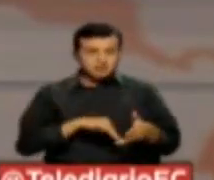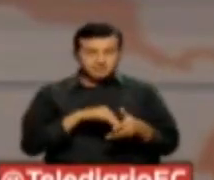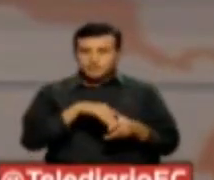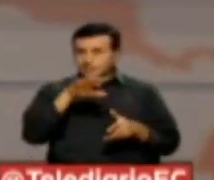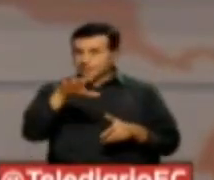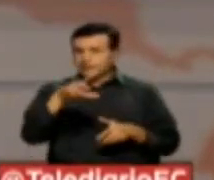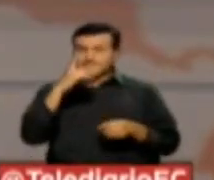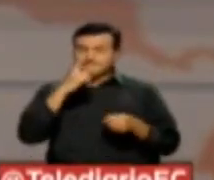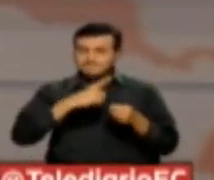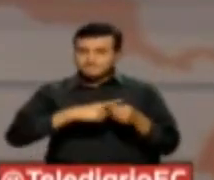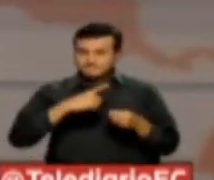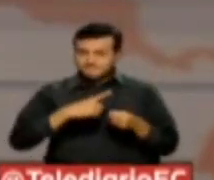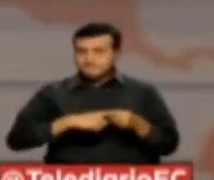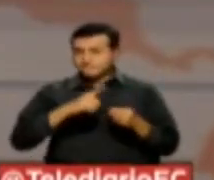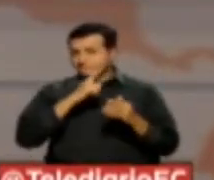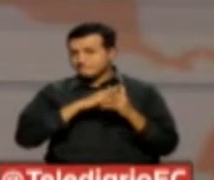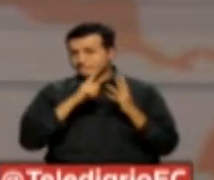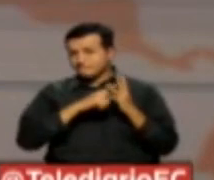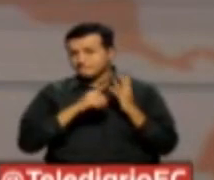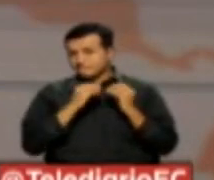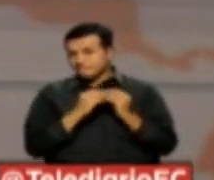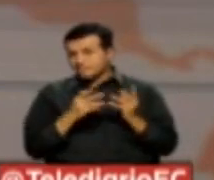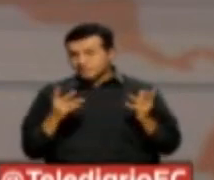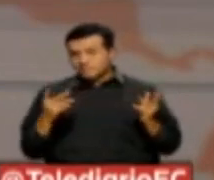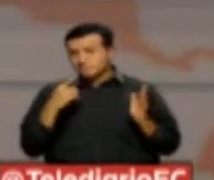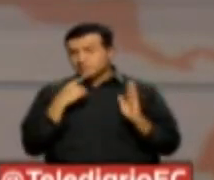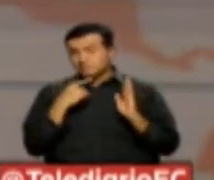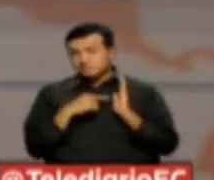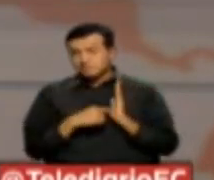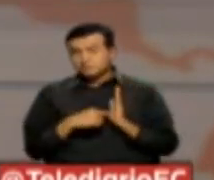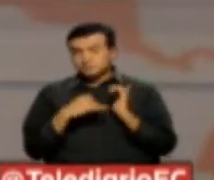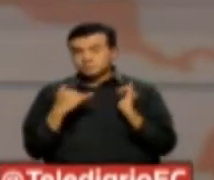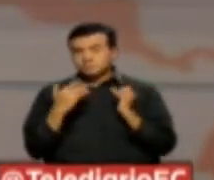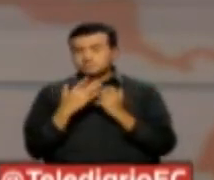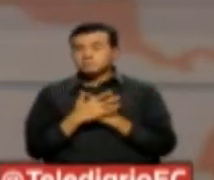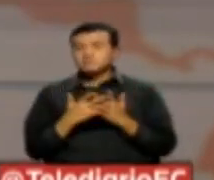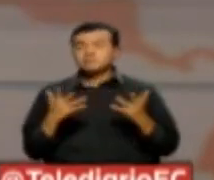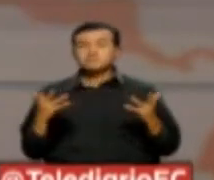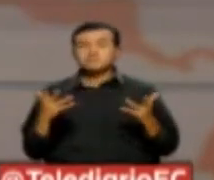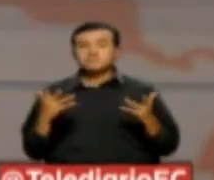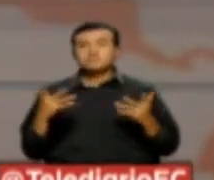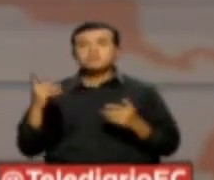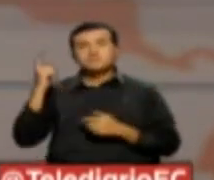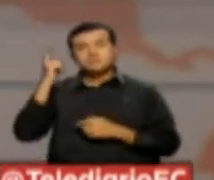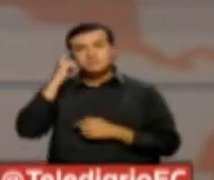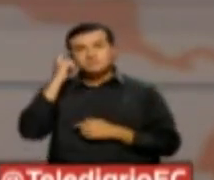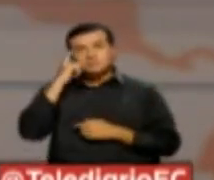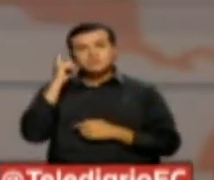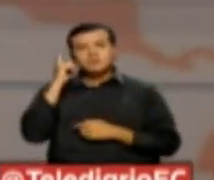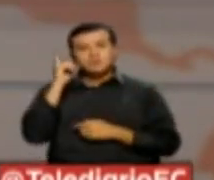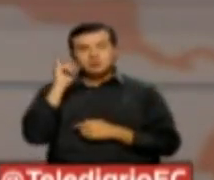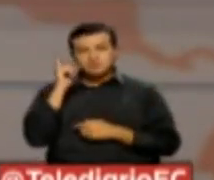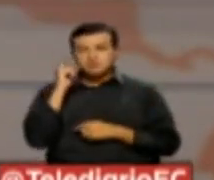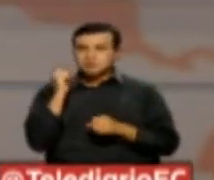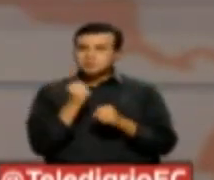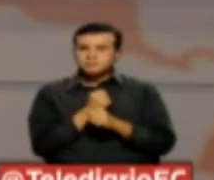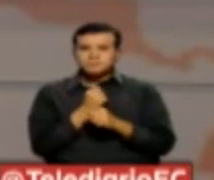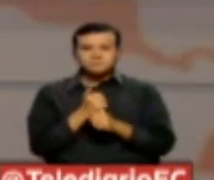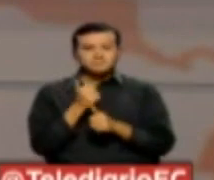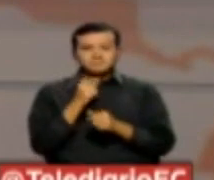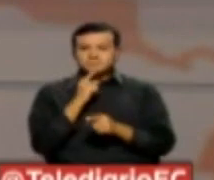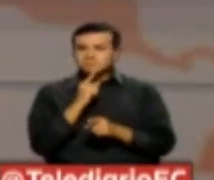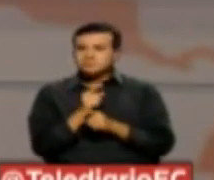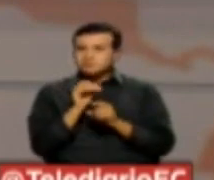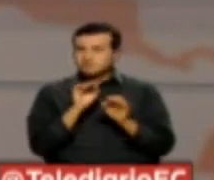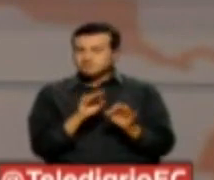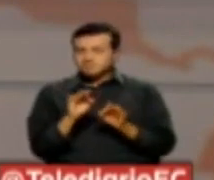tenemos en quito y de por ejemplo este momento me parece que se está haciendo un gran trabajo